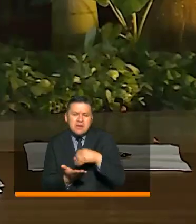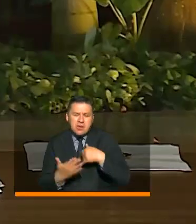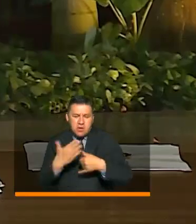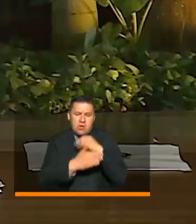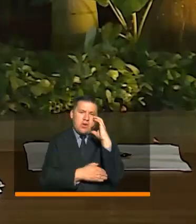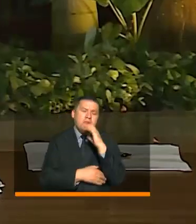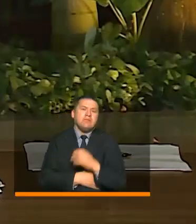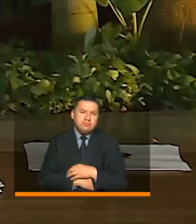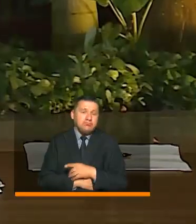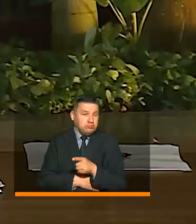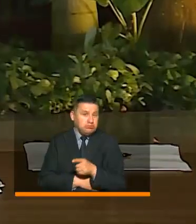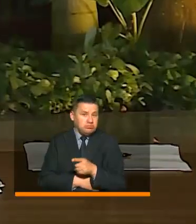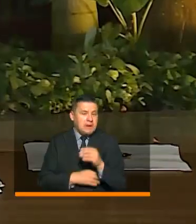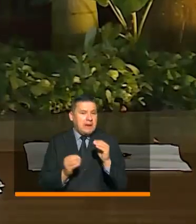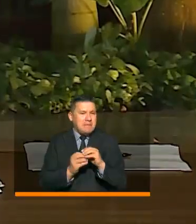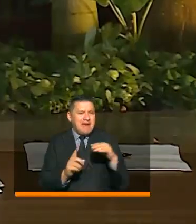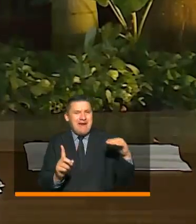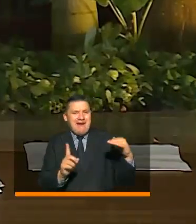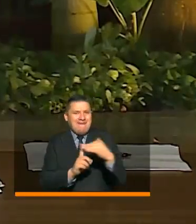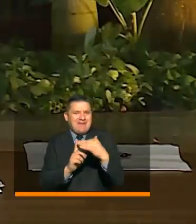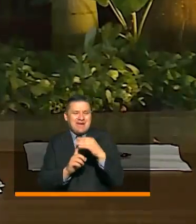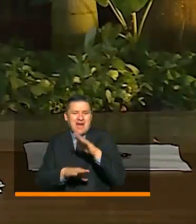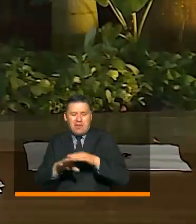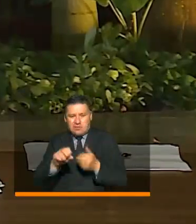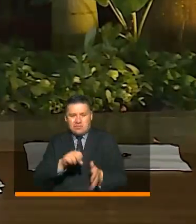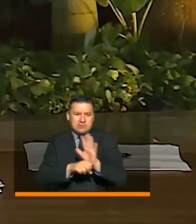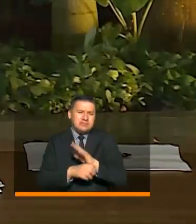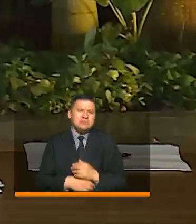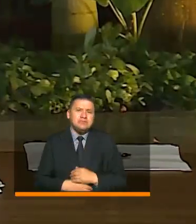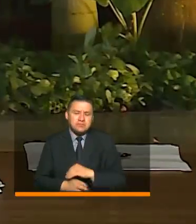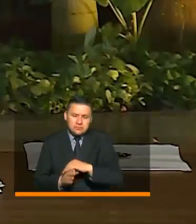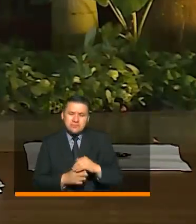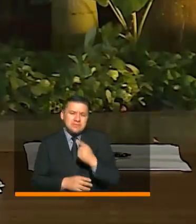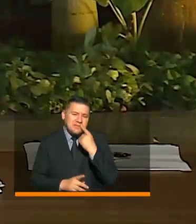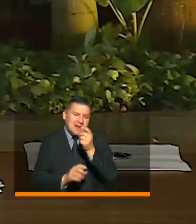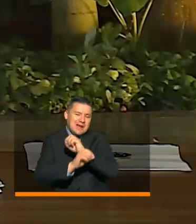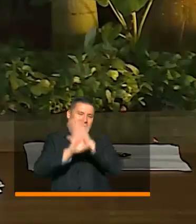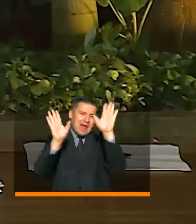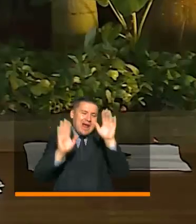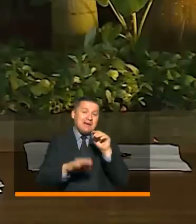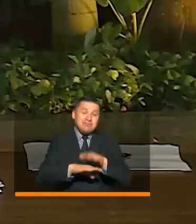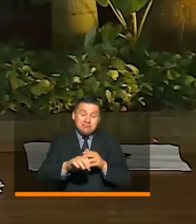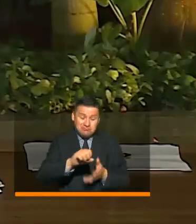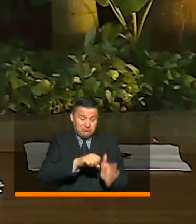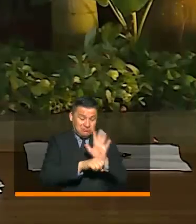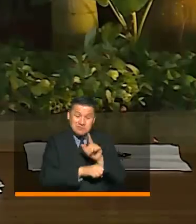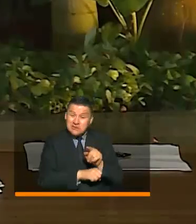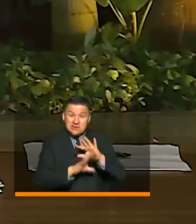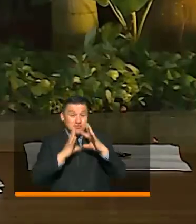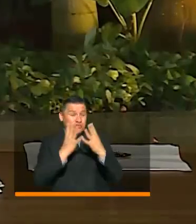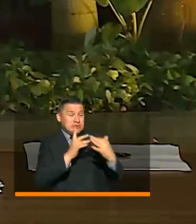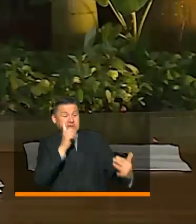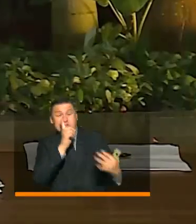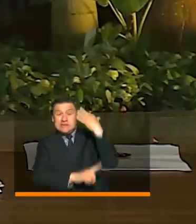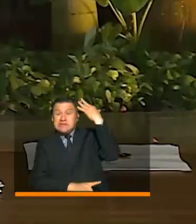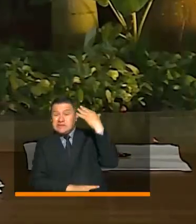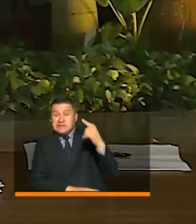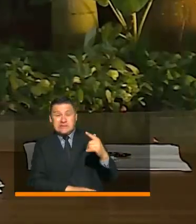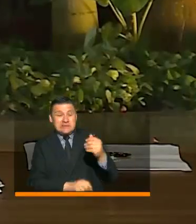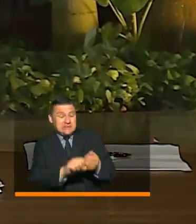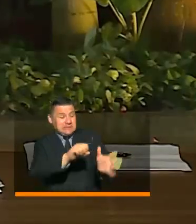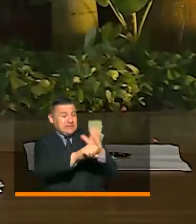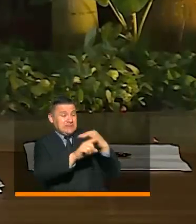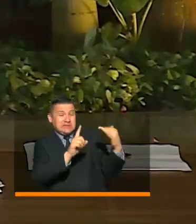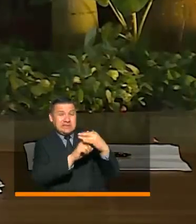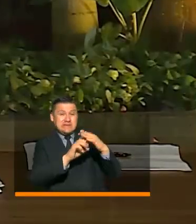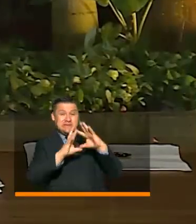nuestro país y que han sido las más afectadas por esta pandemia. Y tenemos que ser claros, esta pandemia ha golpeado al mundo, sigue golpeando países,